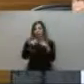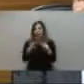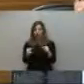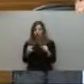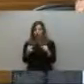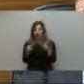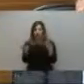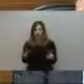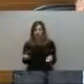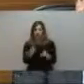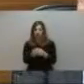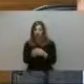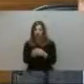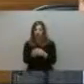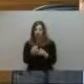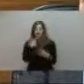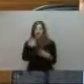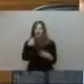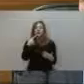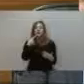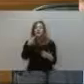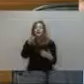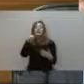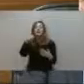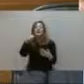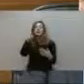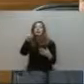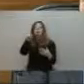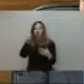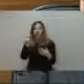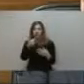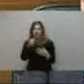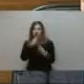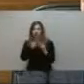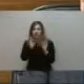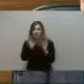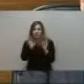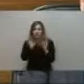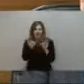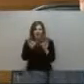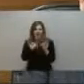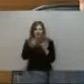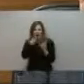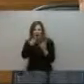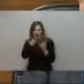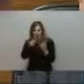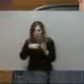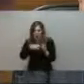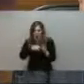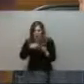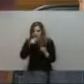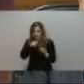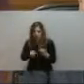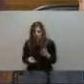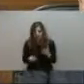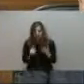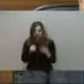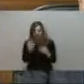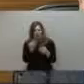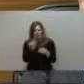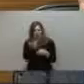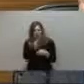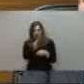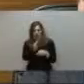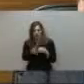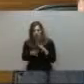Asturias, el famoso EIGPLA, que ya de mano no hay quien lo pronuncie. Voy a tener que preguntar aquí a la derecha a ver